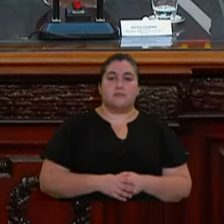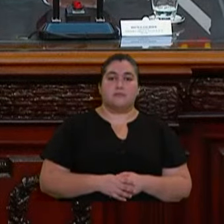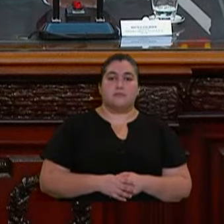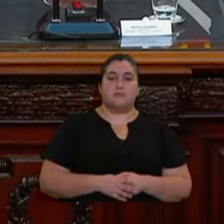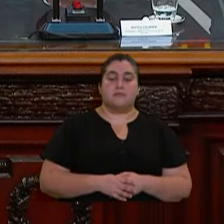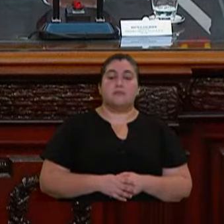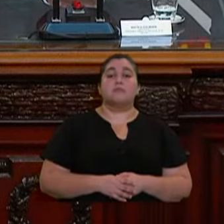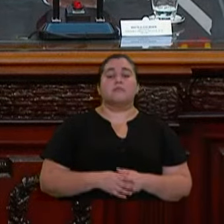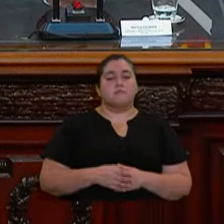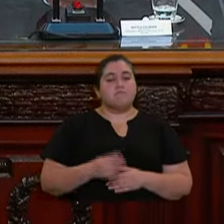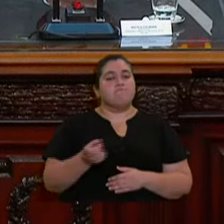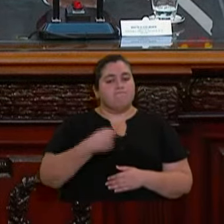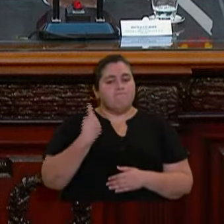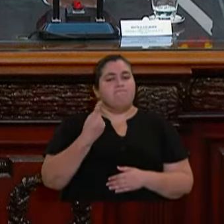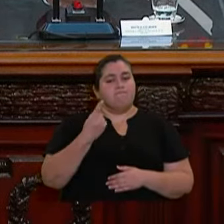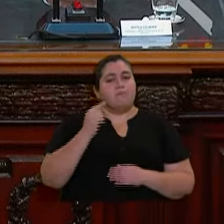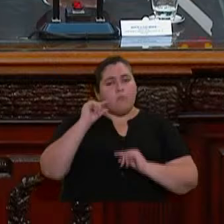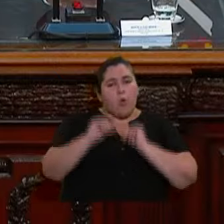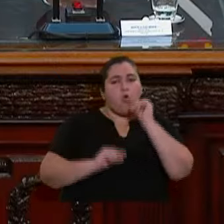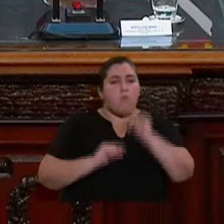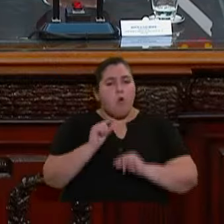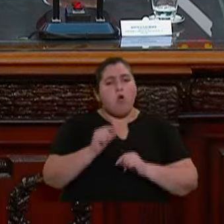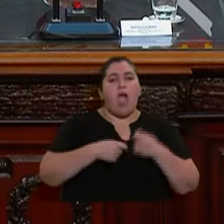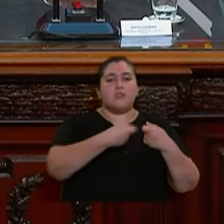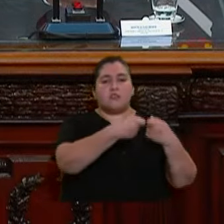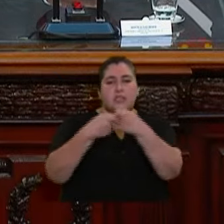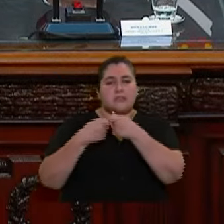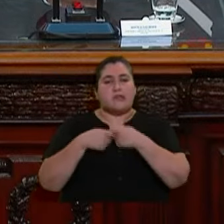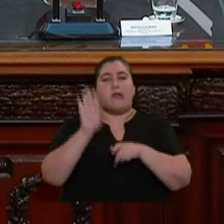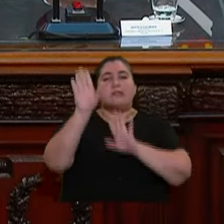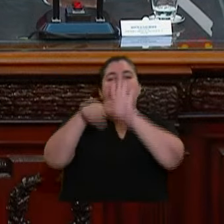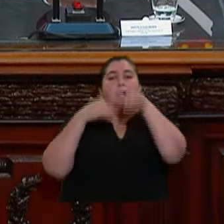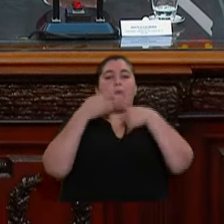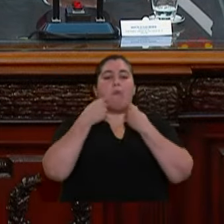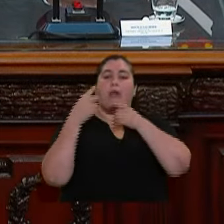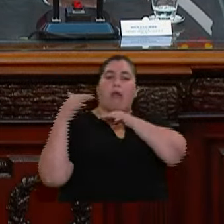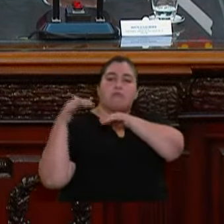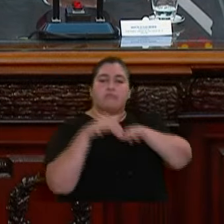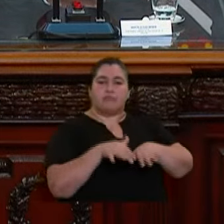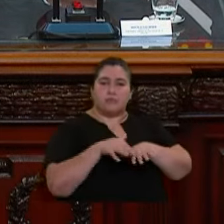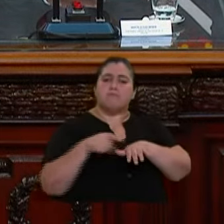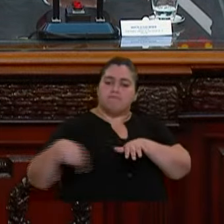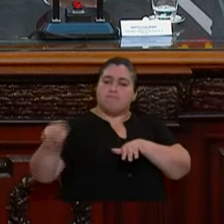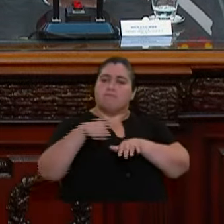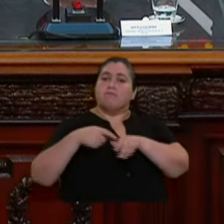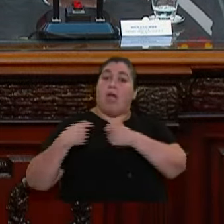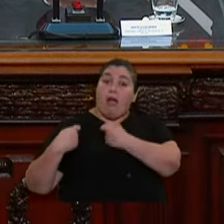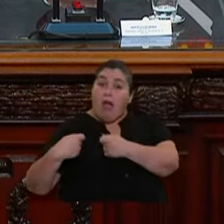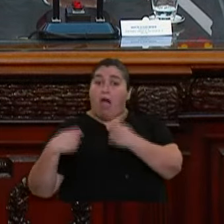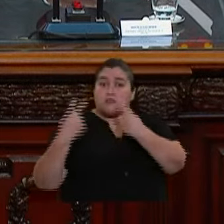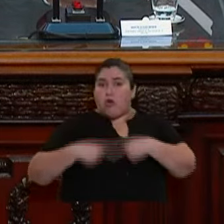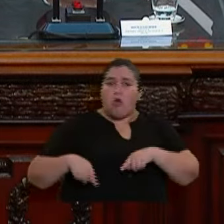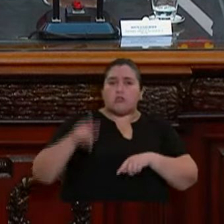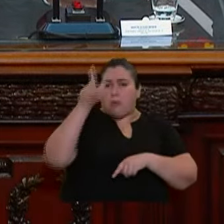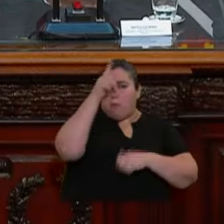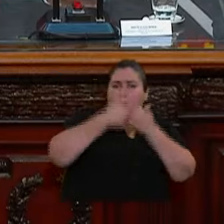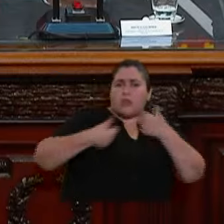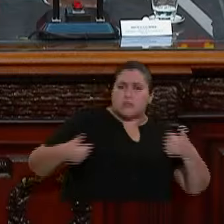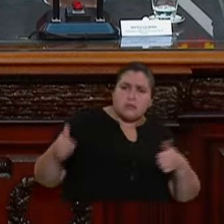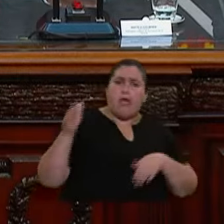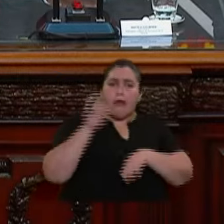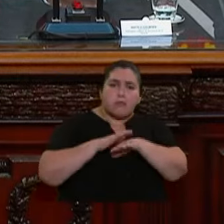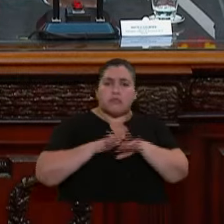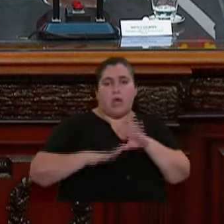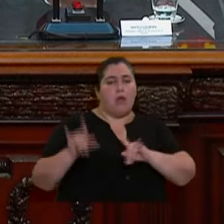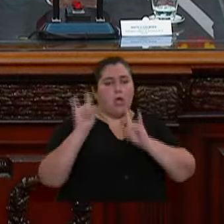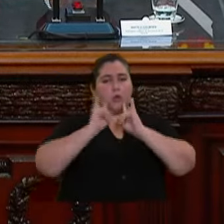Además, estamos intimando a las organizaciones que convocan a manifestarse para que se hagan cargo del costo de los operativos policiales.